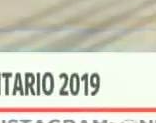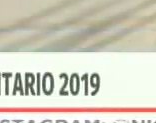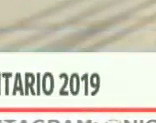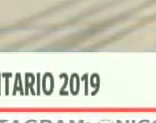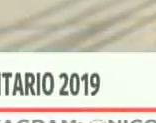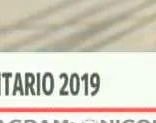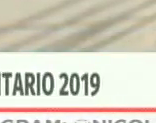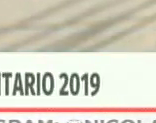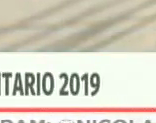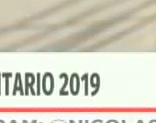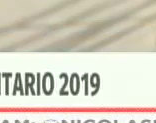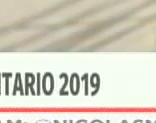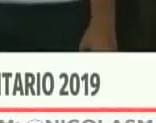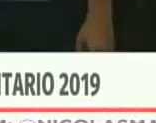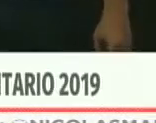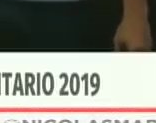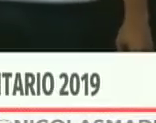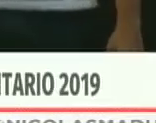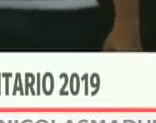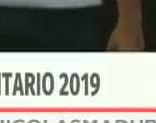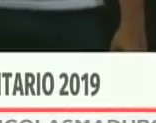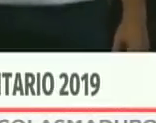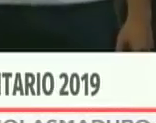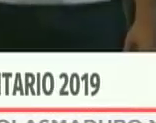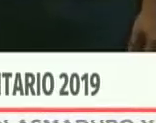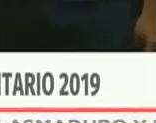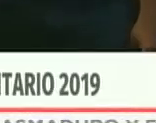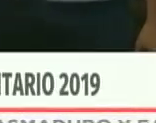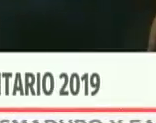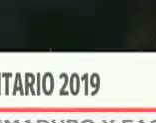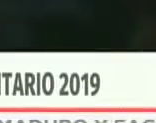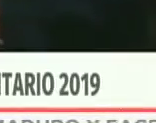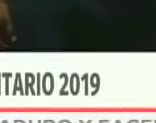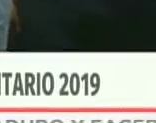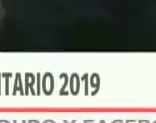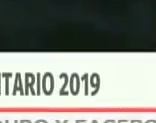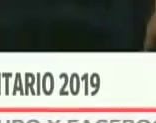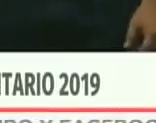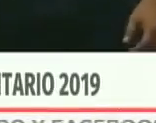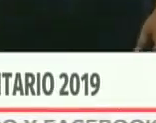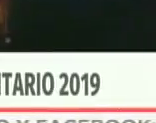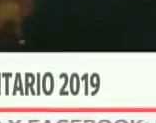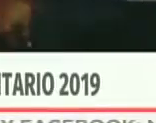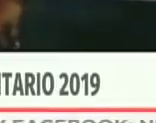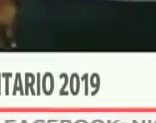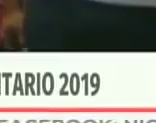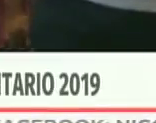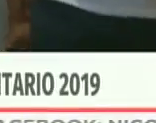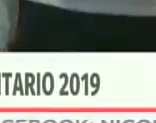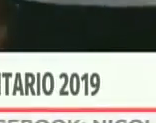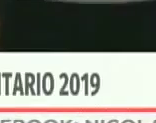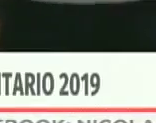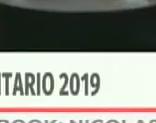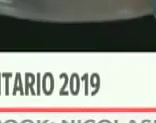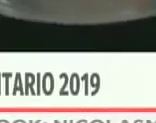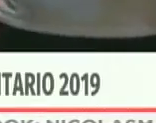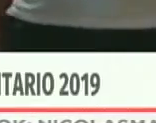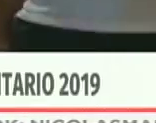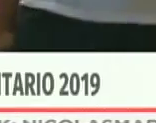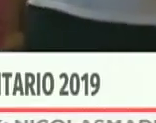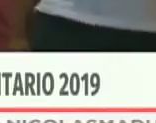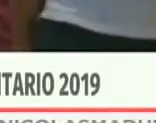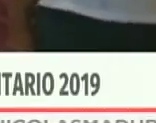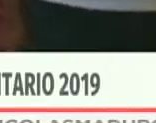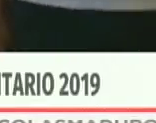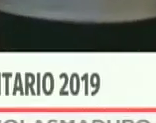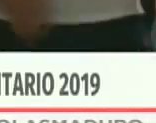Nos encontramos acá en la parroquia Antímano, el sector Santa Ana, en el polideportivo Jorge